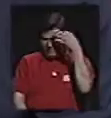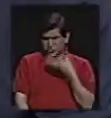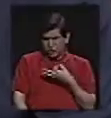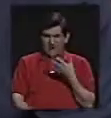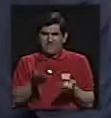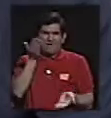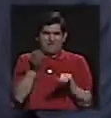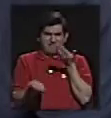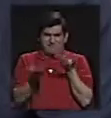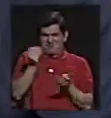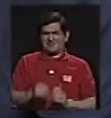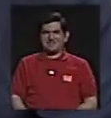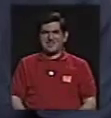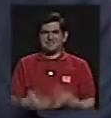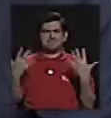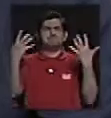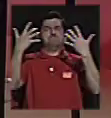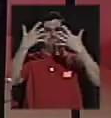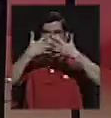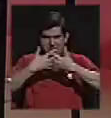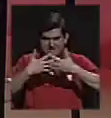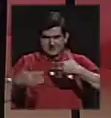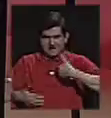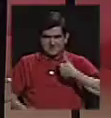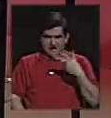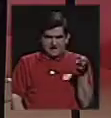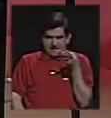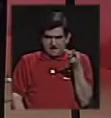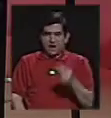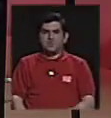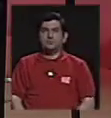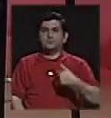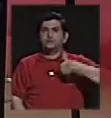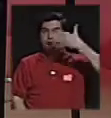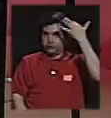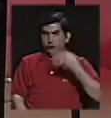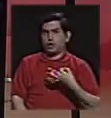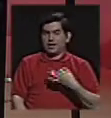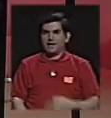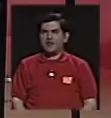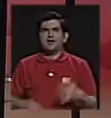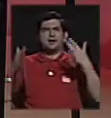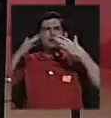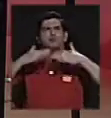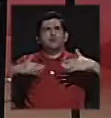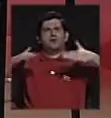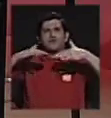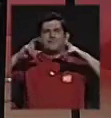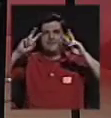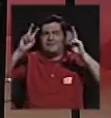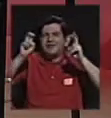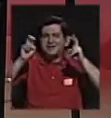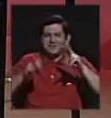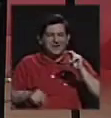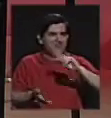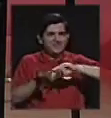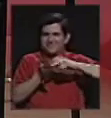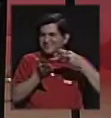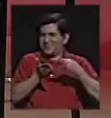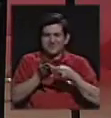que posiblemente sea una combinación de ambos factores. Yo creo que el clima, y no me estoy refiriendo al